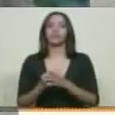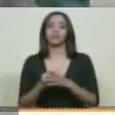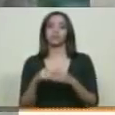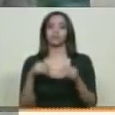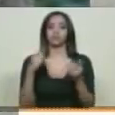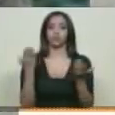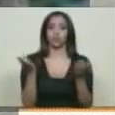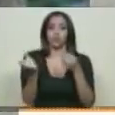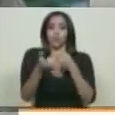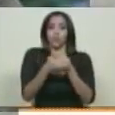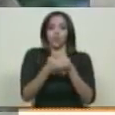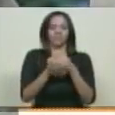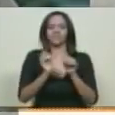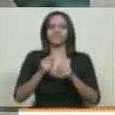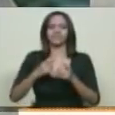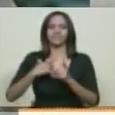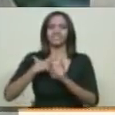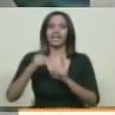salir de la burocracia